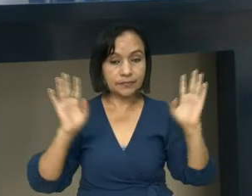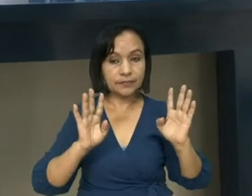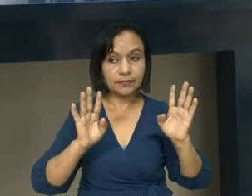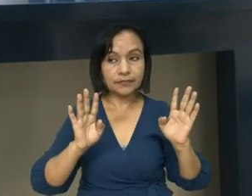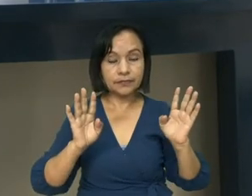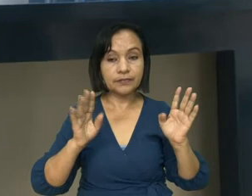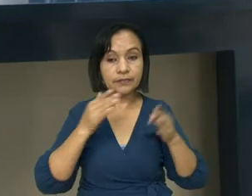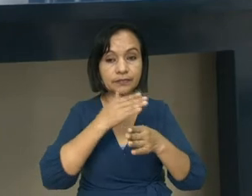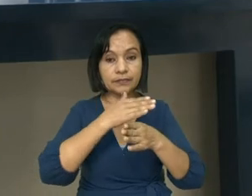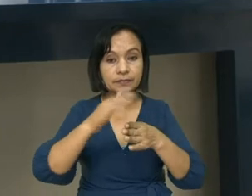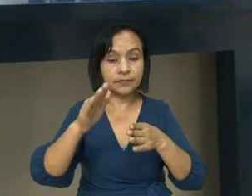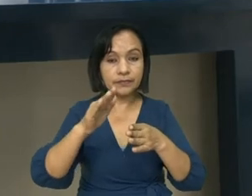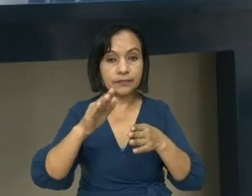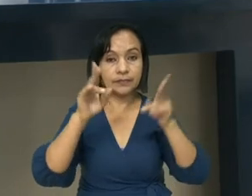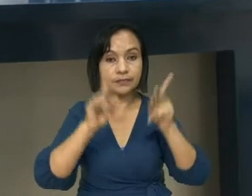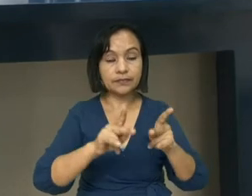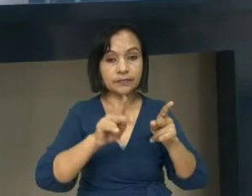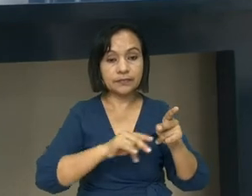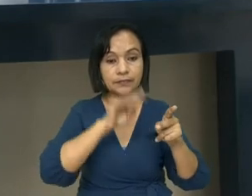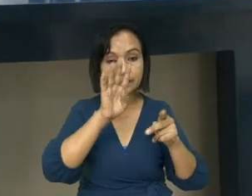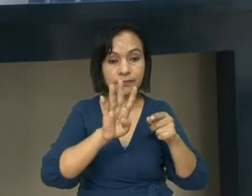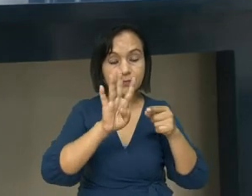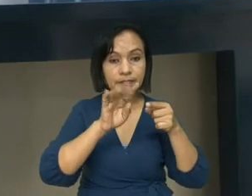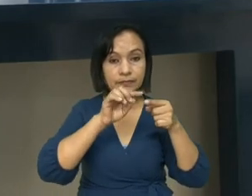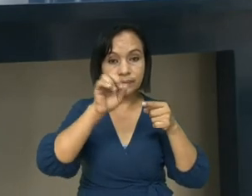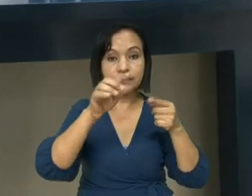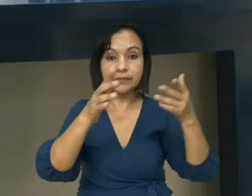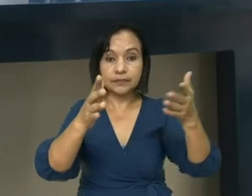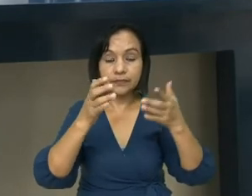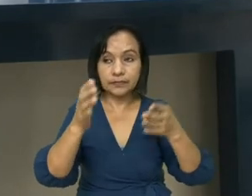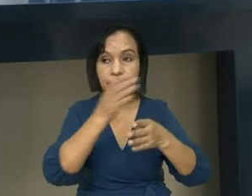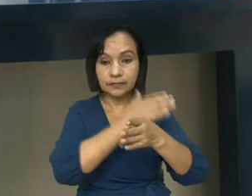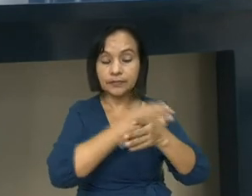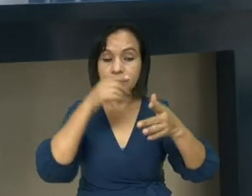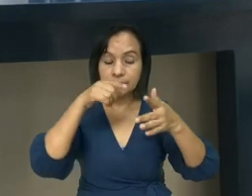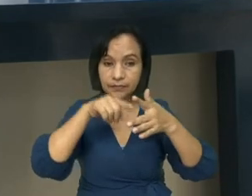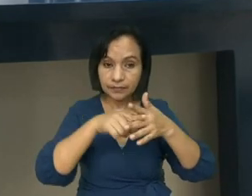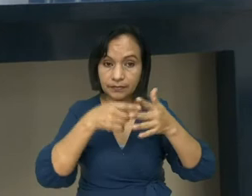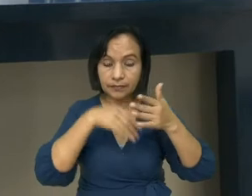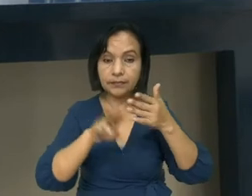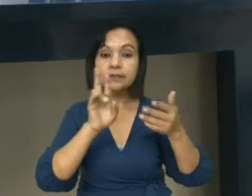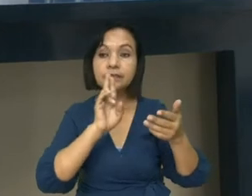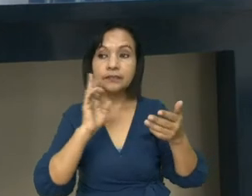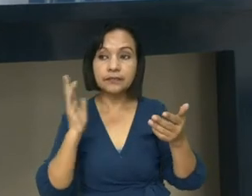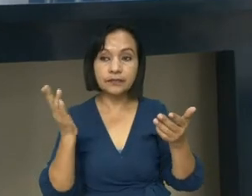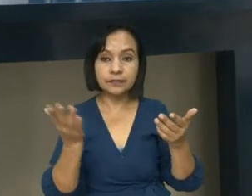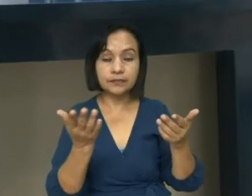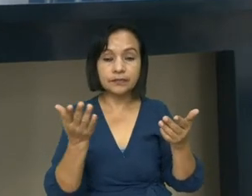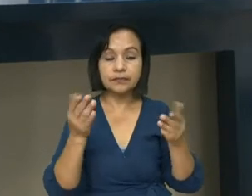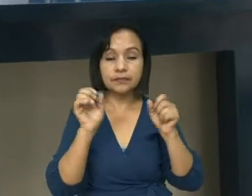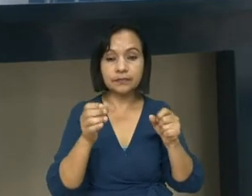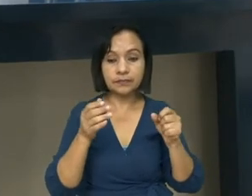área aparte. La gente que va a la cuarta etapa, si quiere, antes de entrar a los restaurantes del Espigón, puede